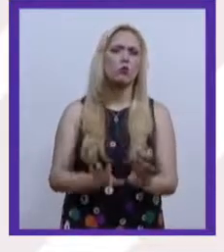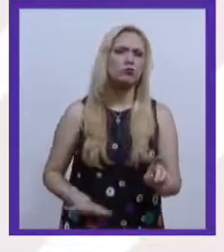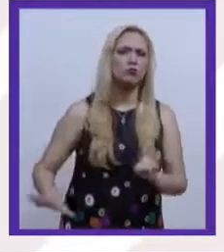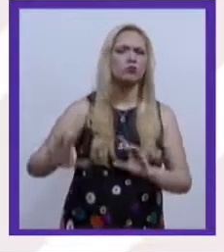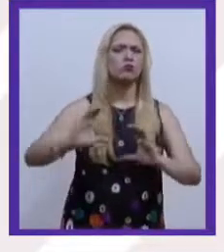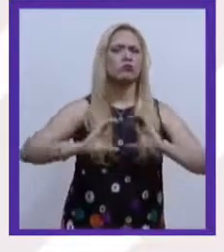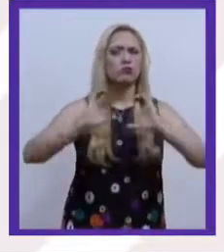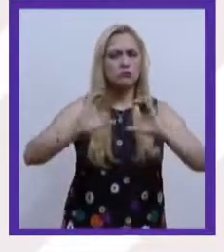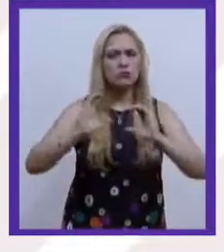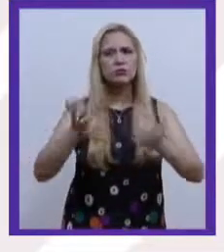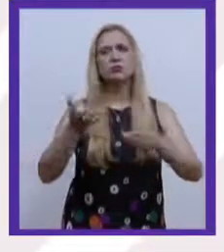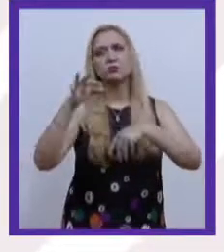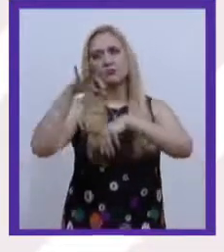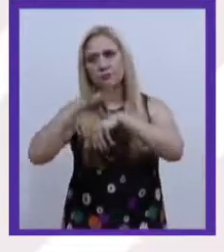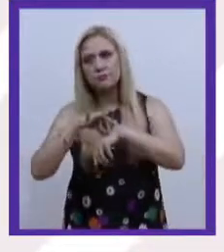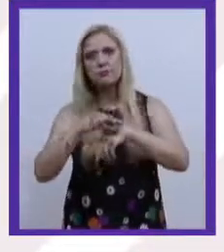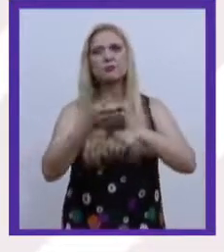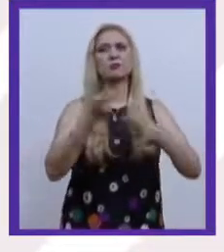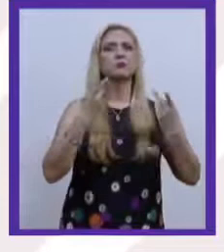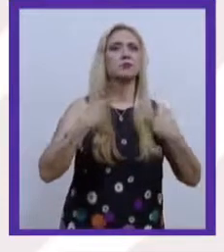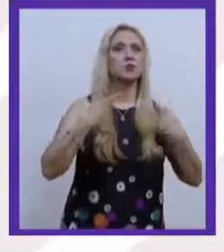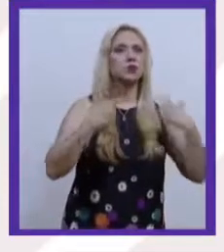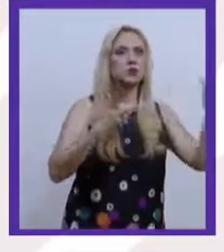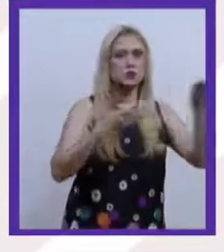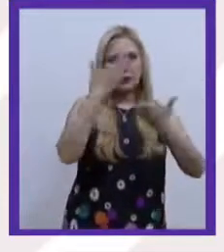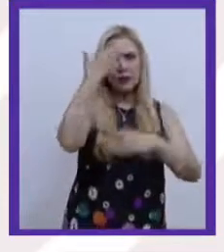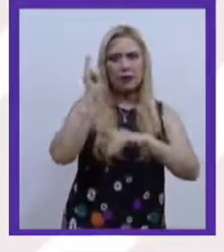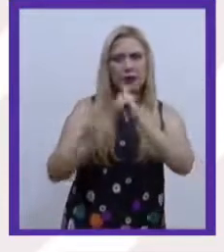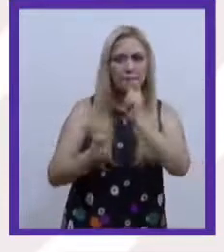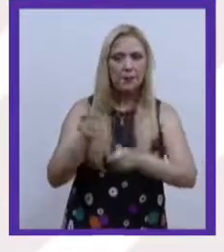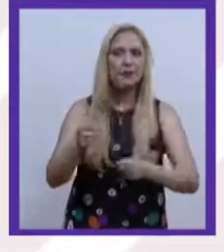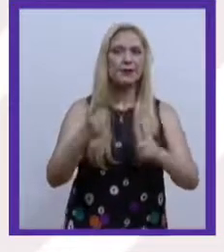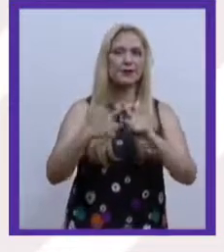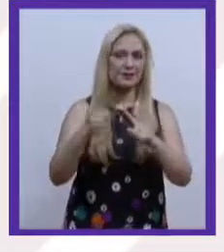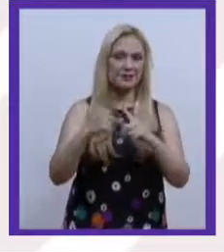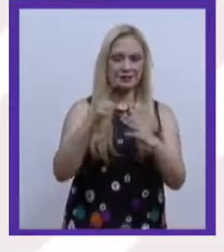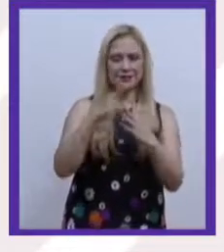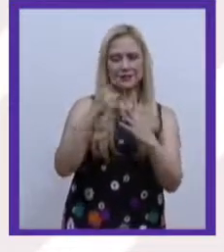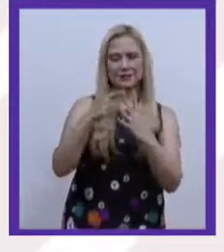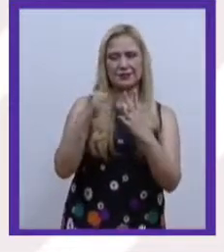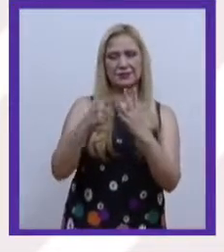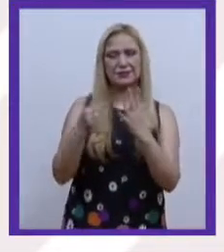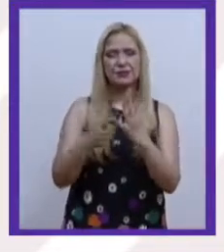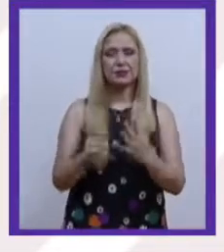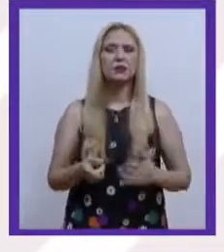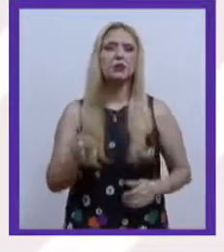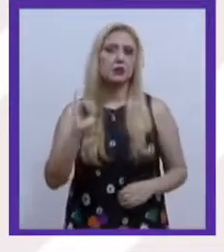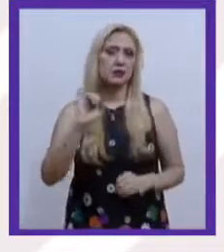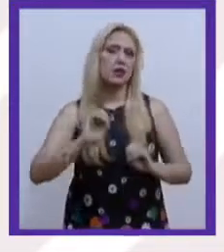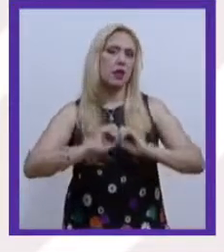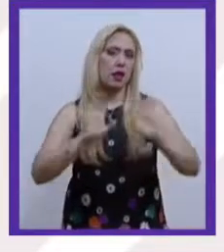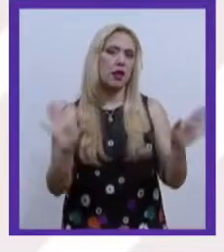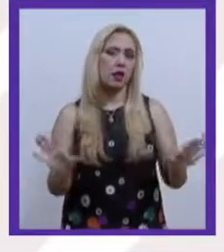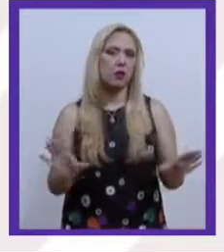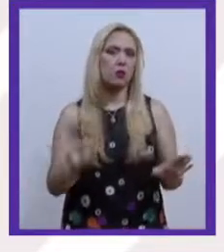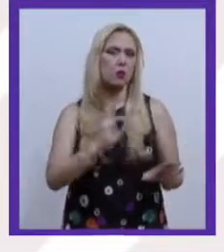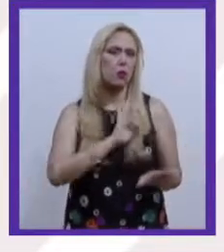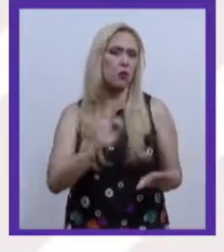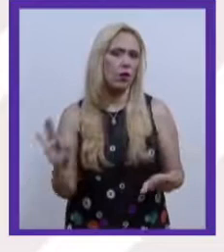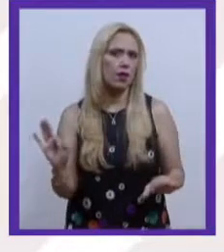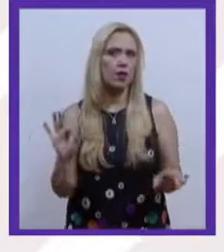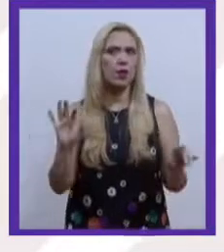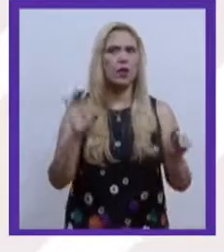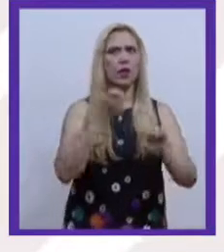a nivel de la Ciudad de México, porque creo que todas, digamos, sí, puede haber sistemas a